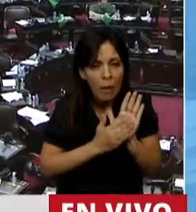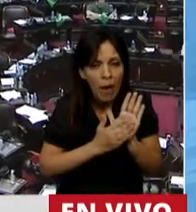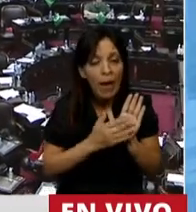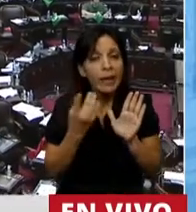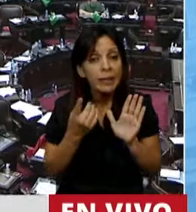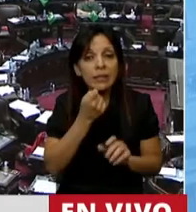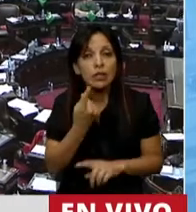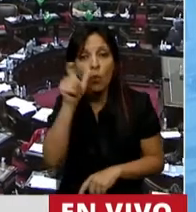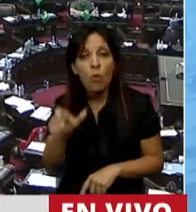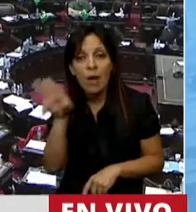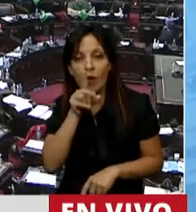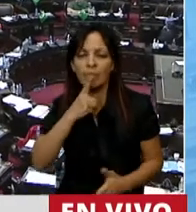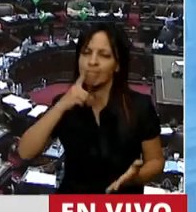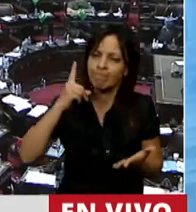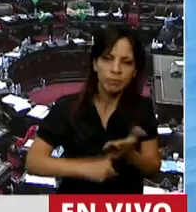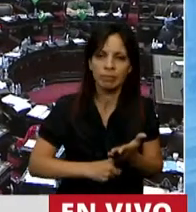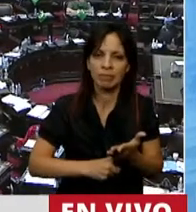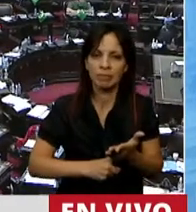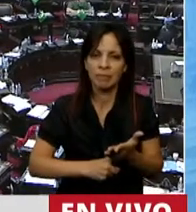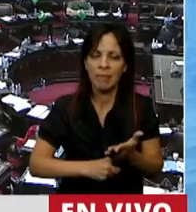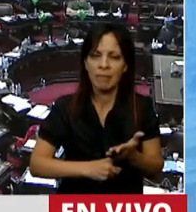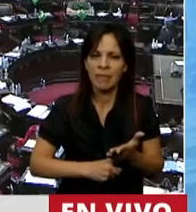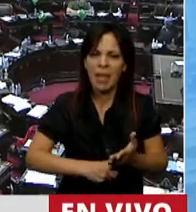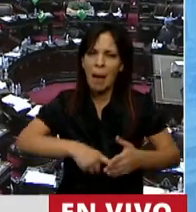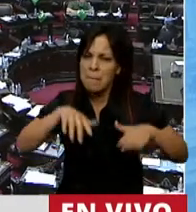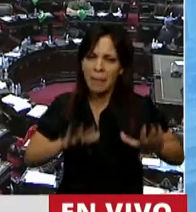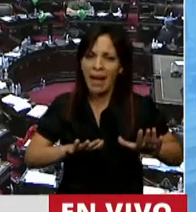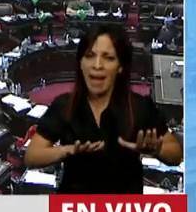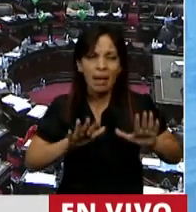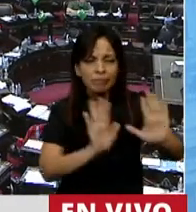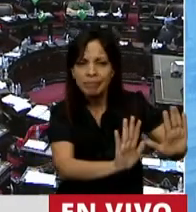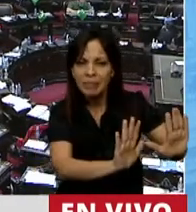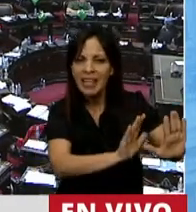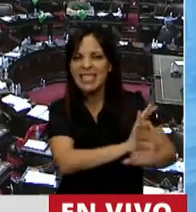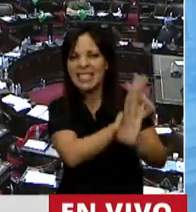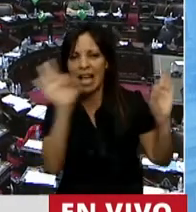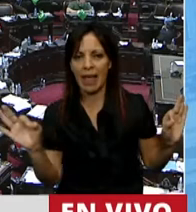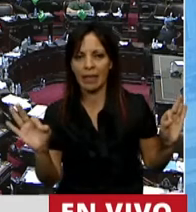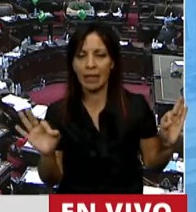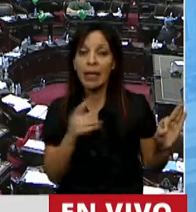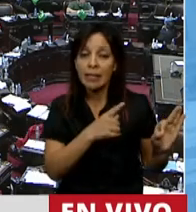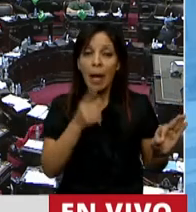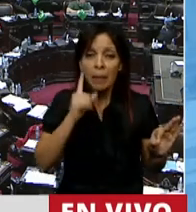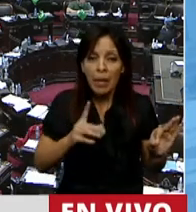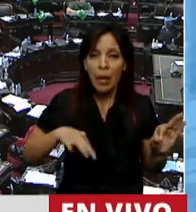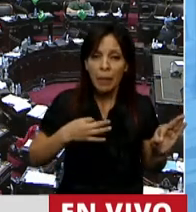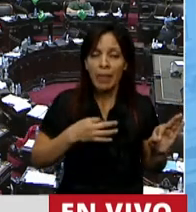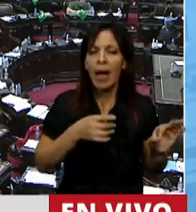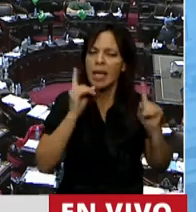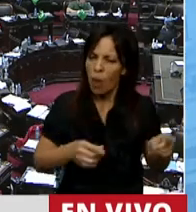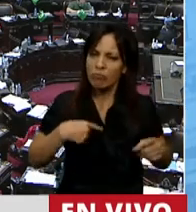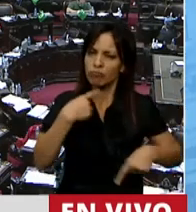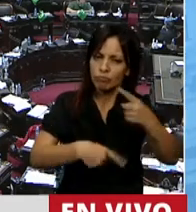una mujer decide, no la para nadie, aunque ponga en riesgo su vida. El